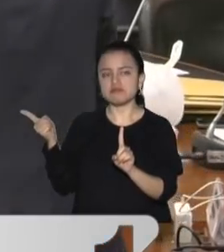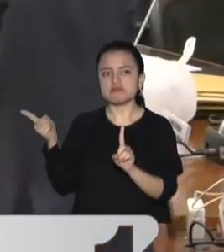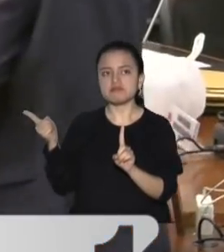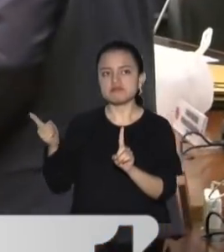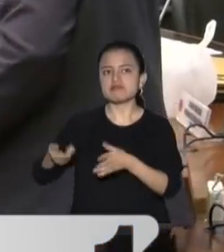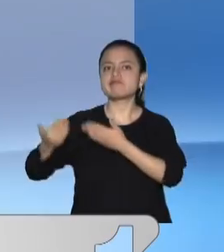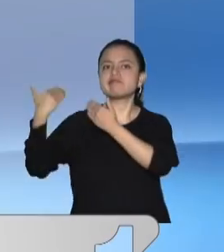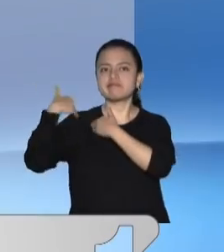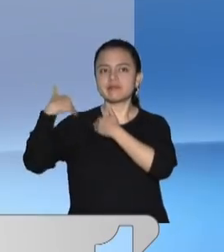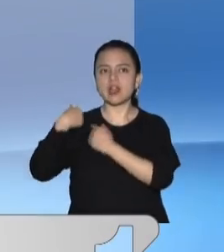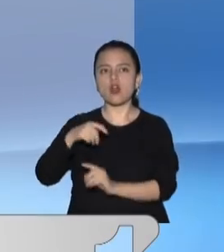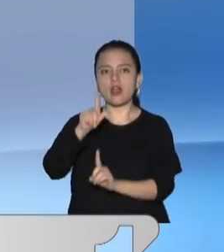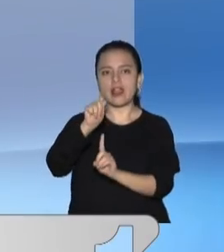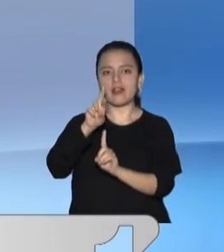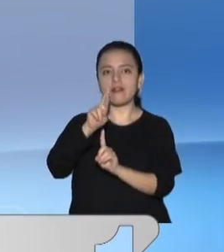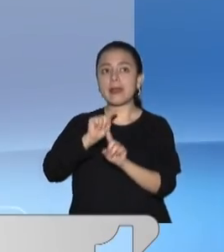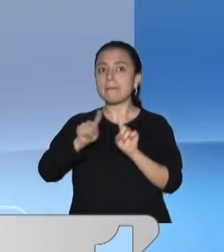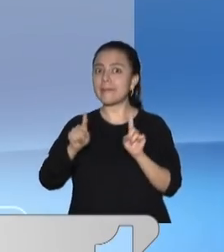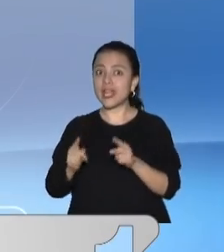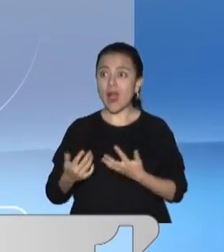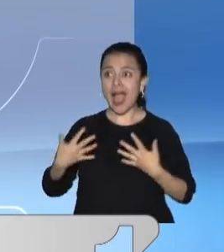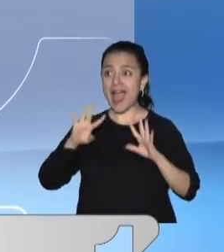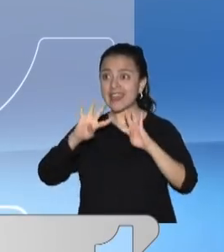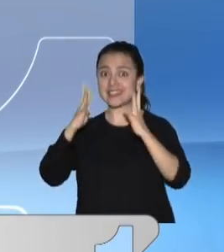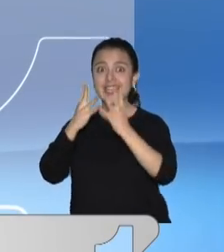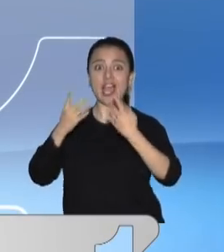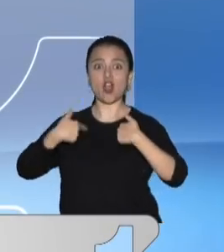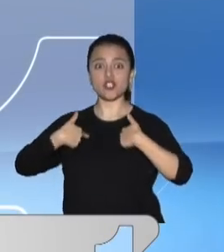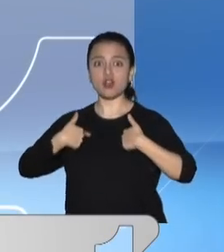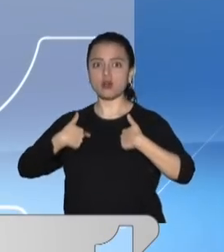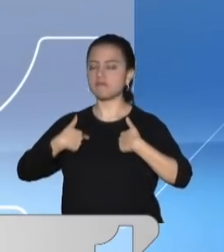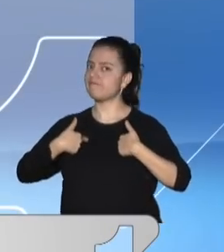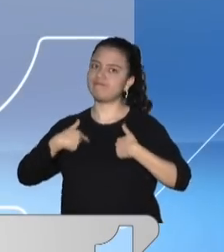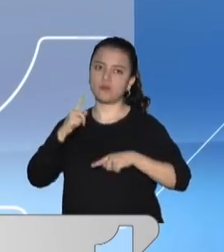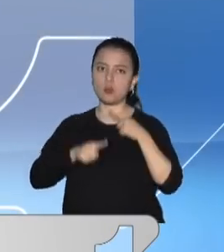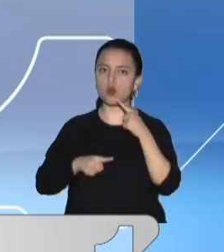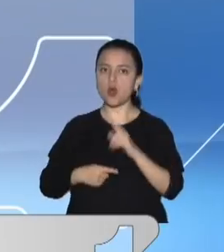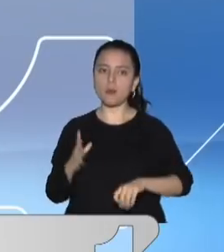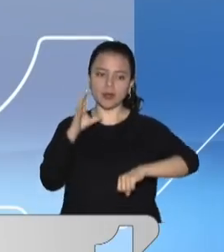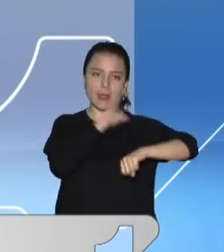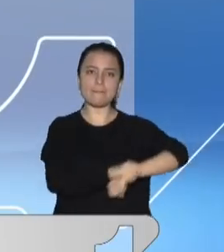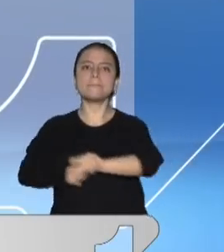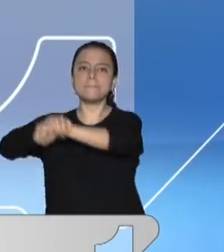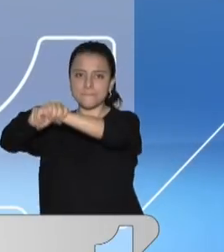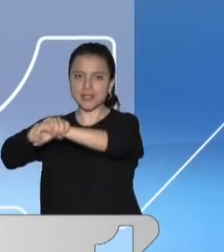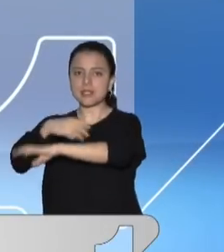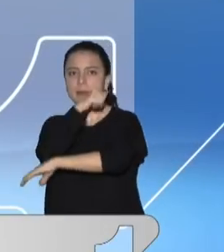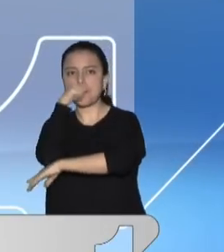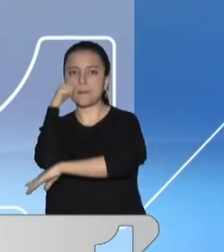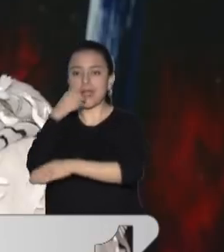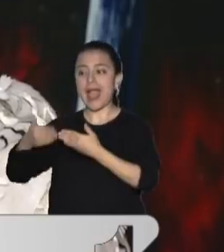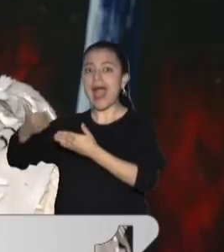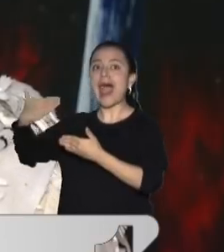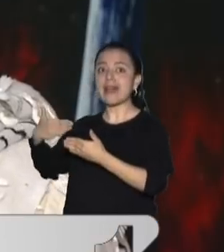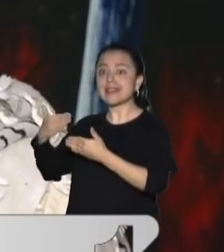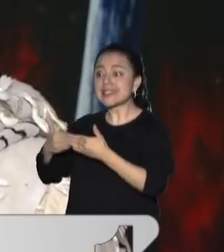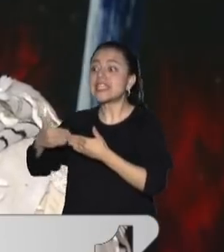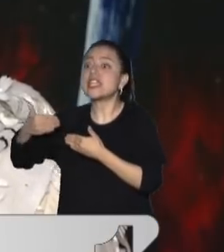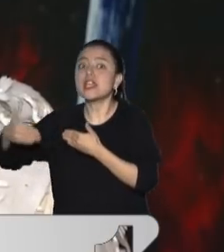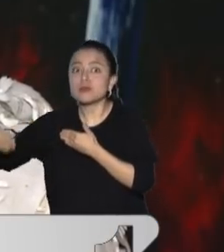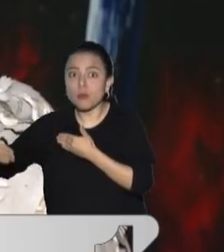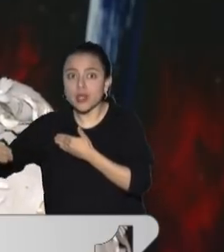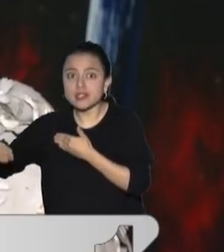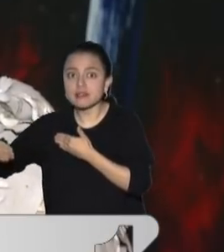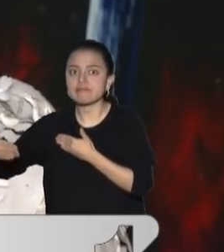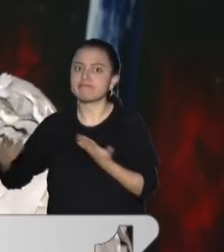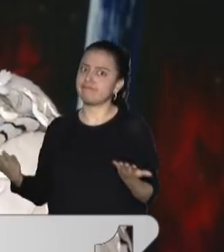pudo posesionar porque la Fiscalía lo capturó y lo acusó de seguir en el narcotráfico después de la desmovilización. Por este caso fue pedido